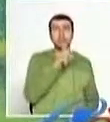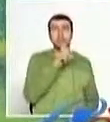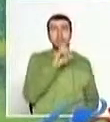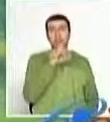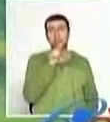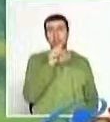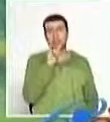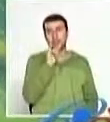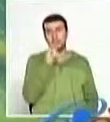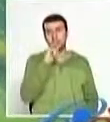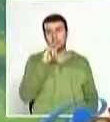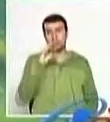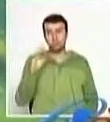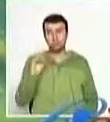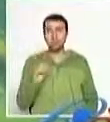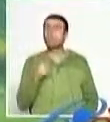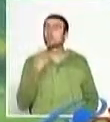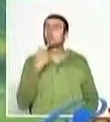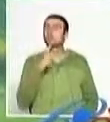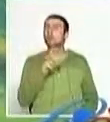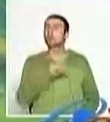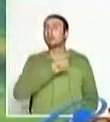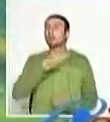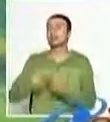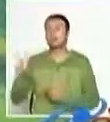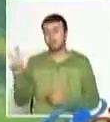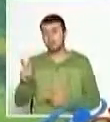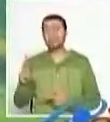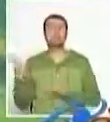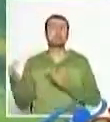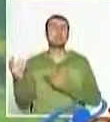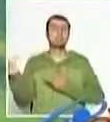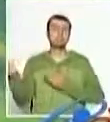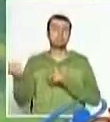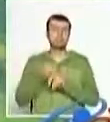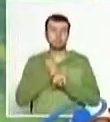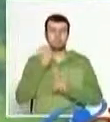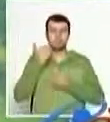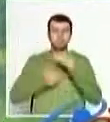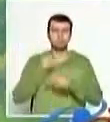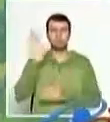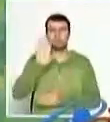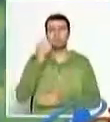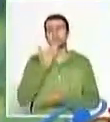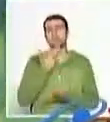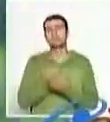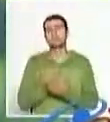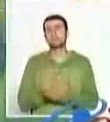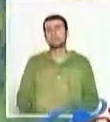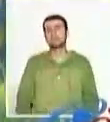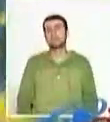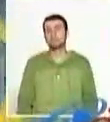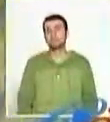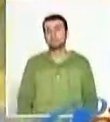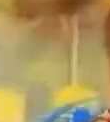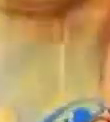Los esperamos de lunes a viernes con un proceso educativo en Conexión Vital. Gracias por estar con nosotros.